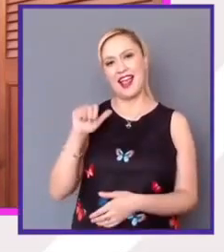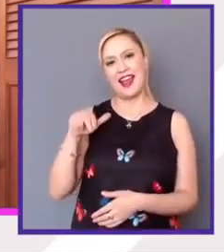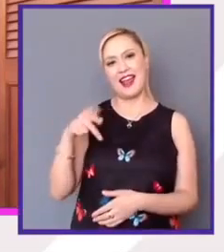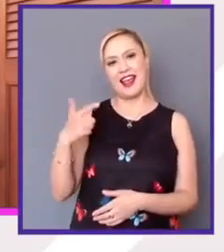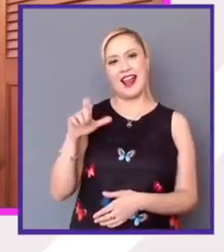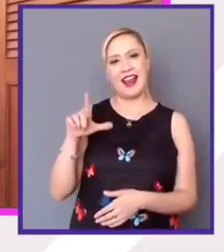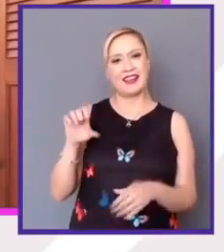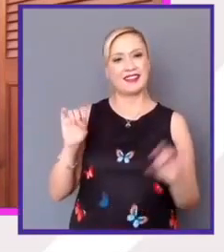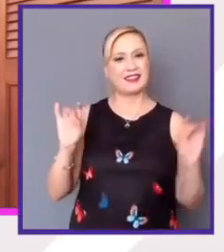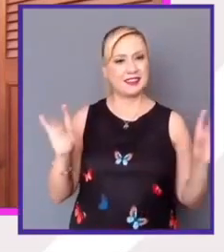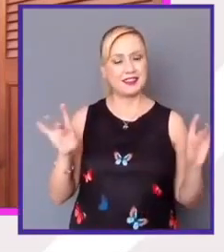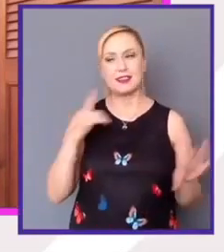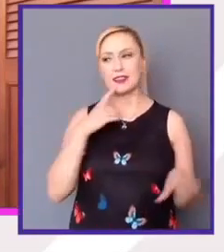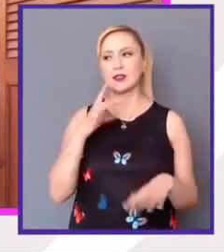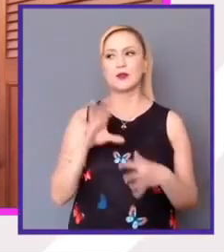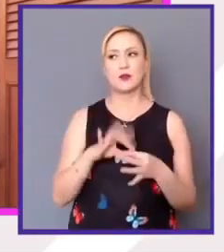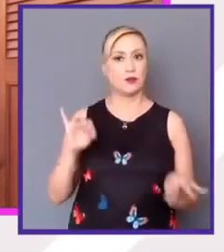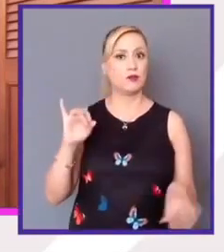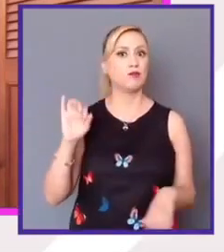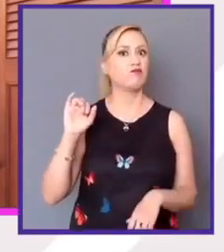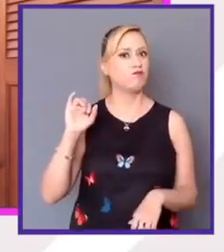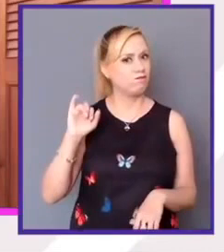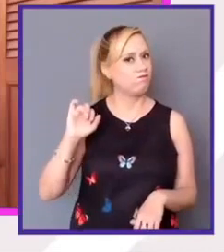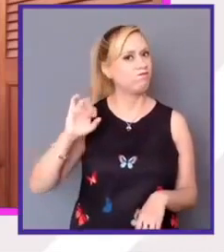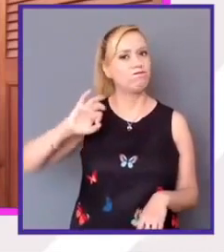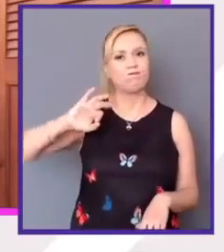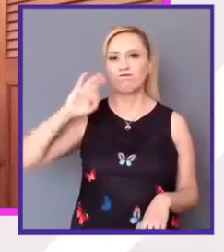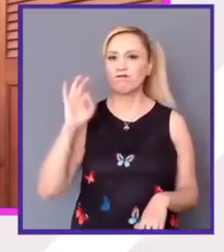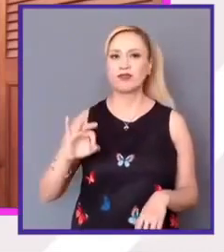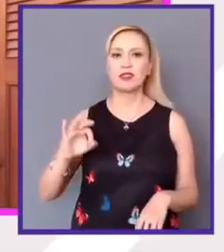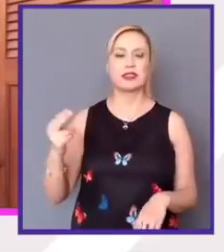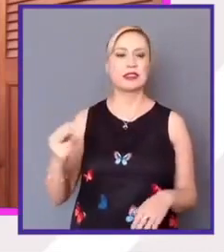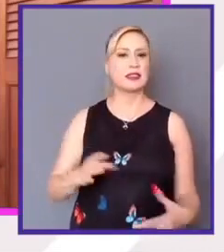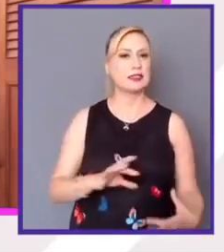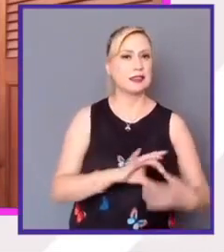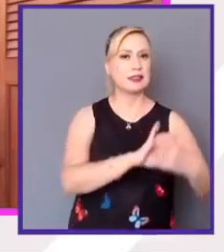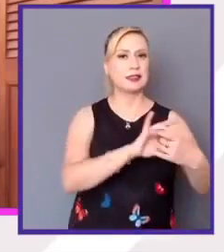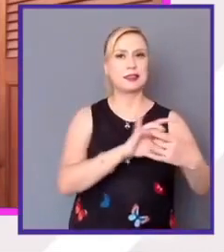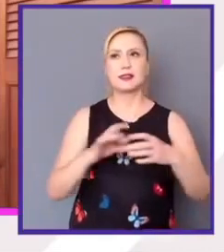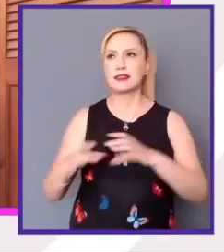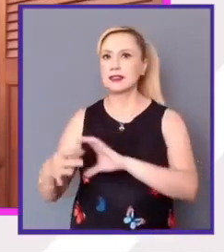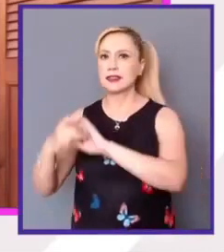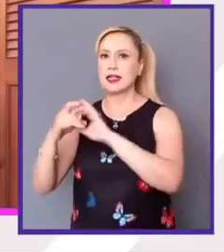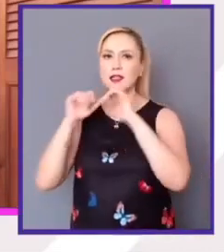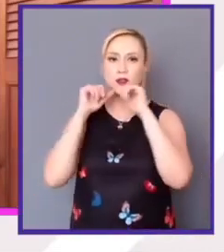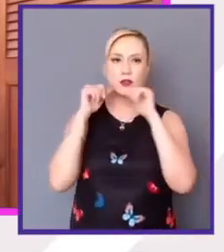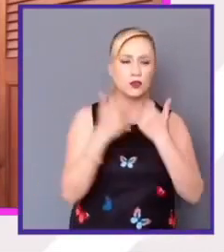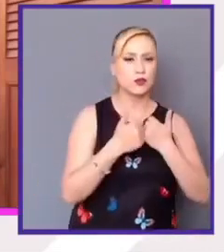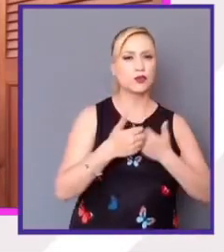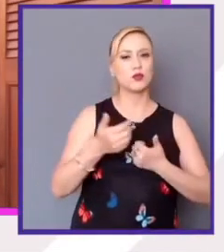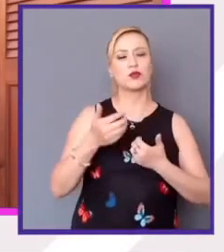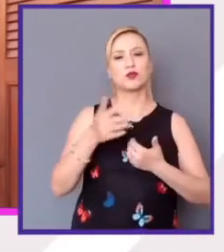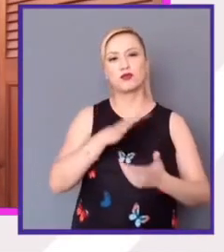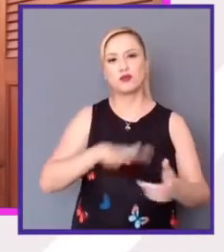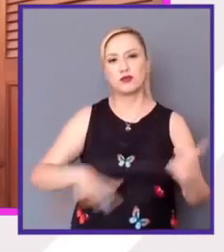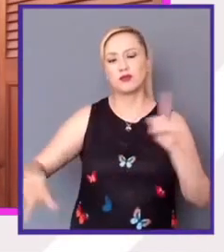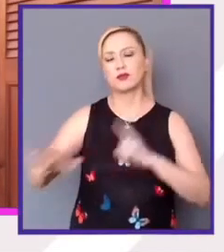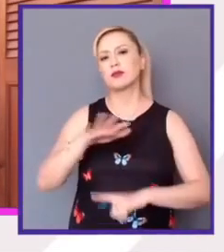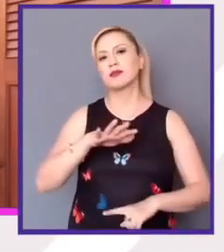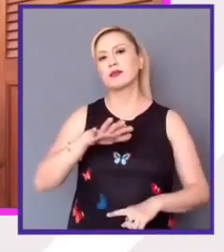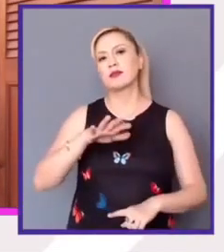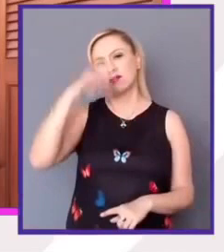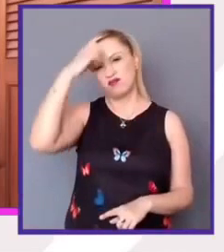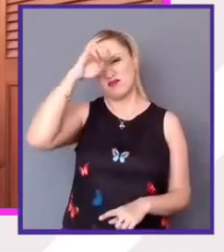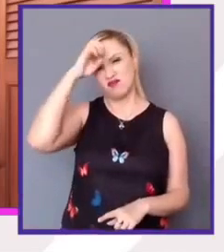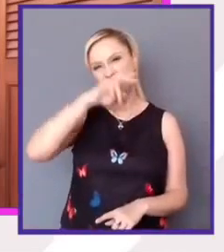bien mencionas, creo que acercarse justo a estos colectivos, a estas colectivas, a organizaciones de la sociedad civil que son especialistas